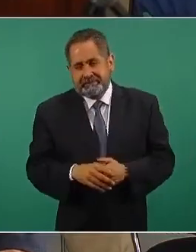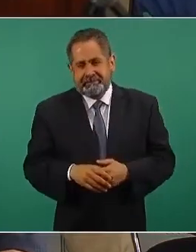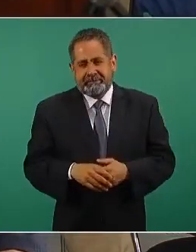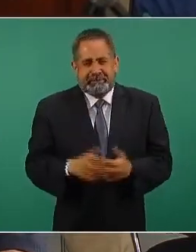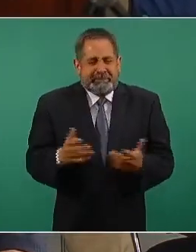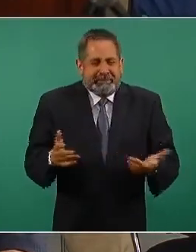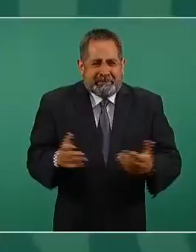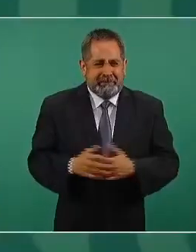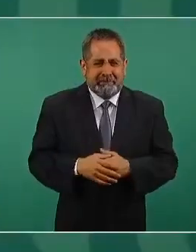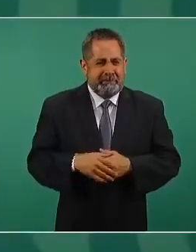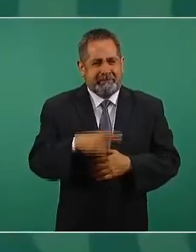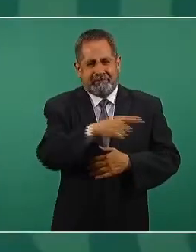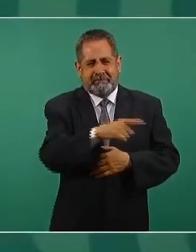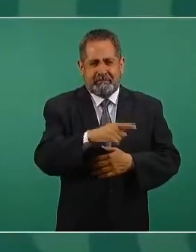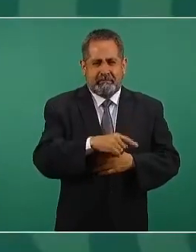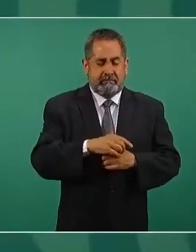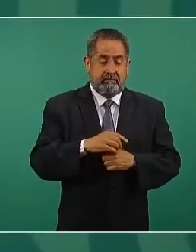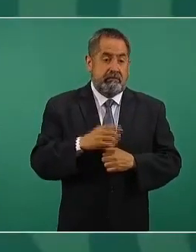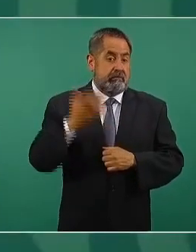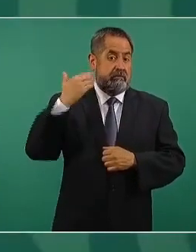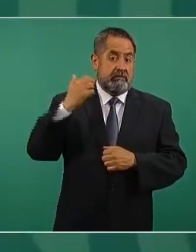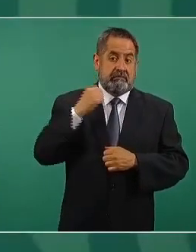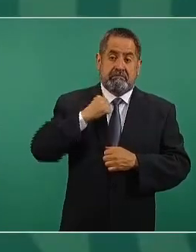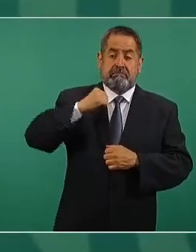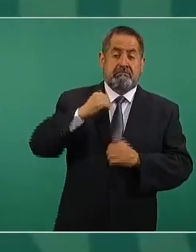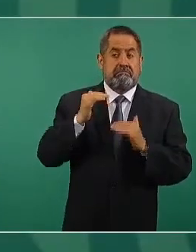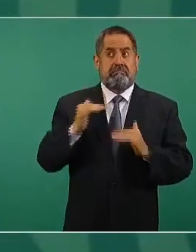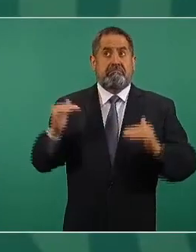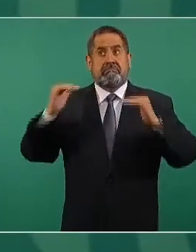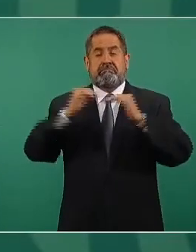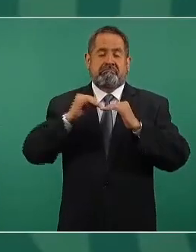Además, eran muy influyentes los de Reforma.